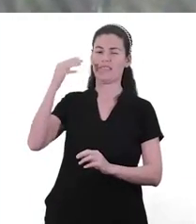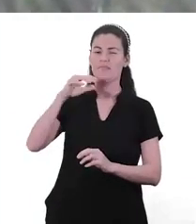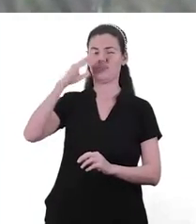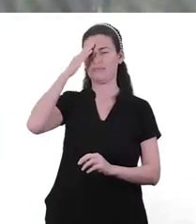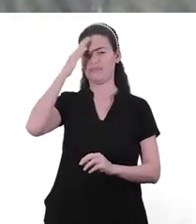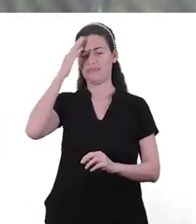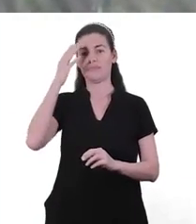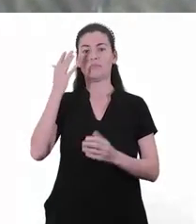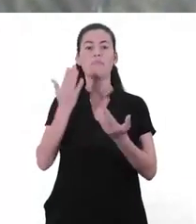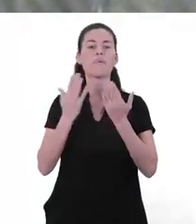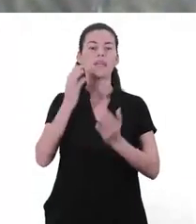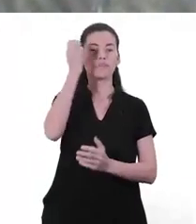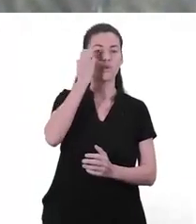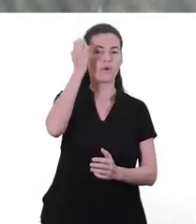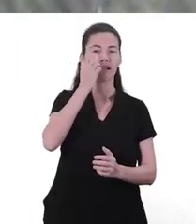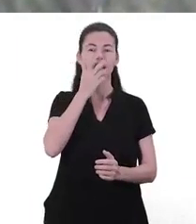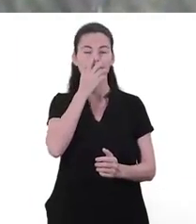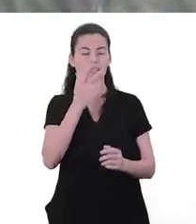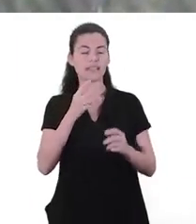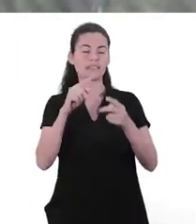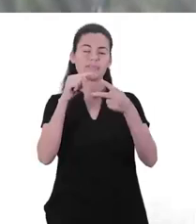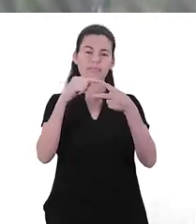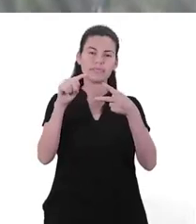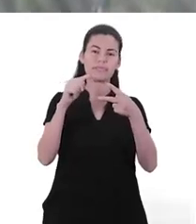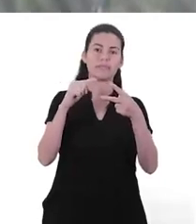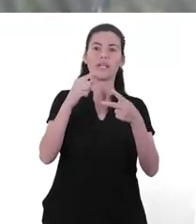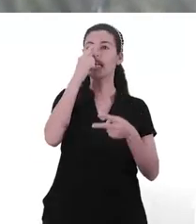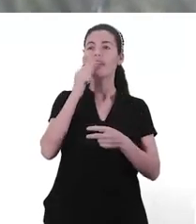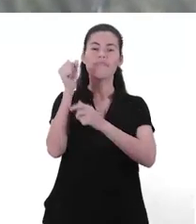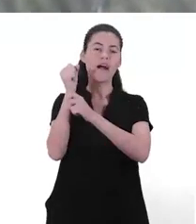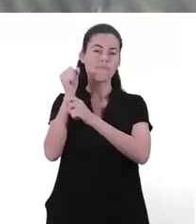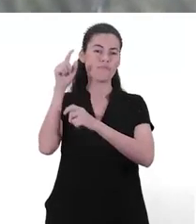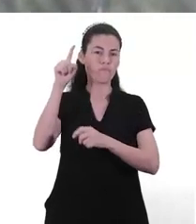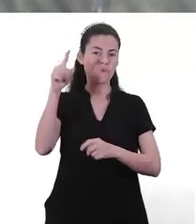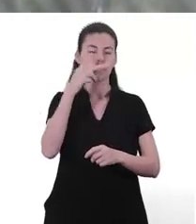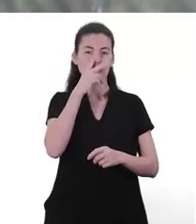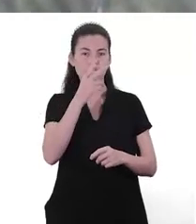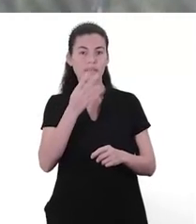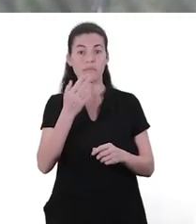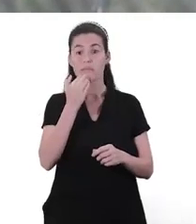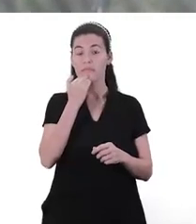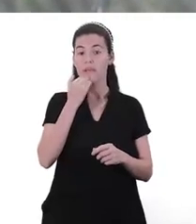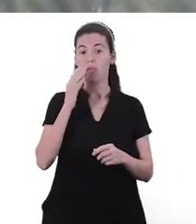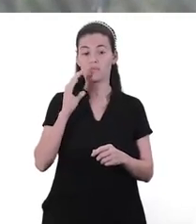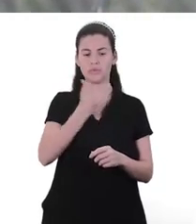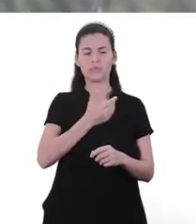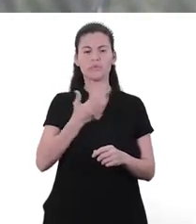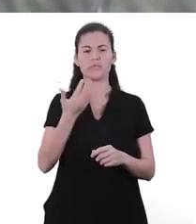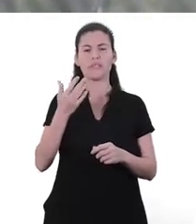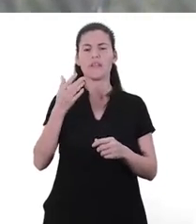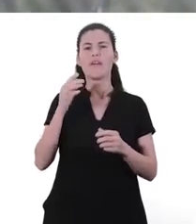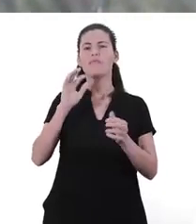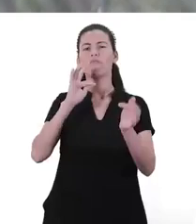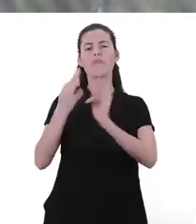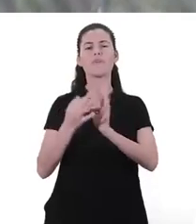¿verdad? Soñamos con tal artista o tenemos un referente súper importante y a veces vemos al componente ya en lo